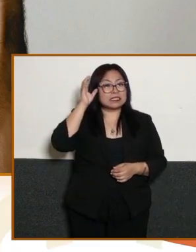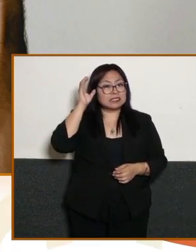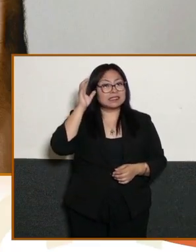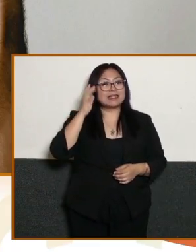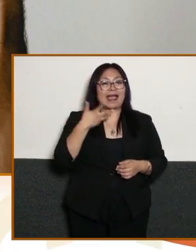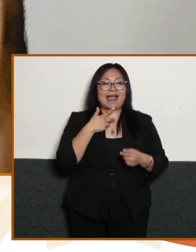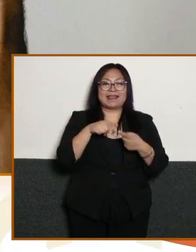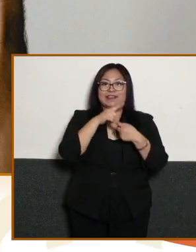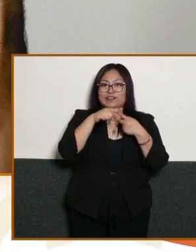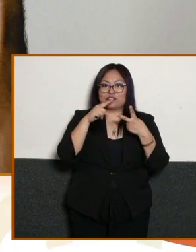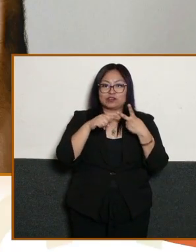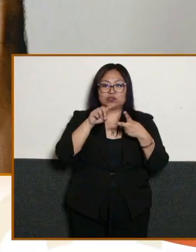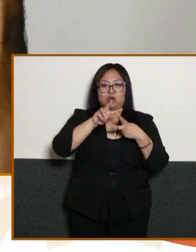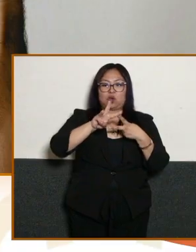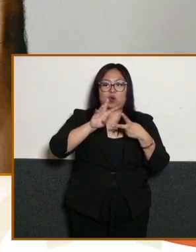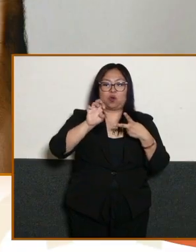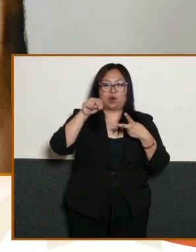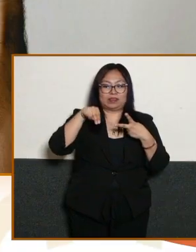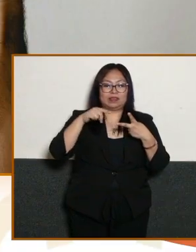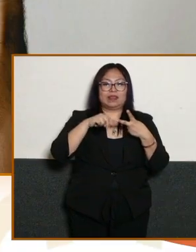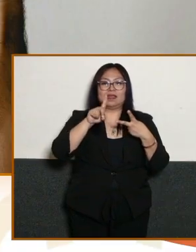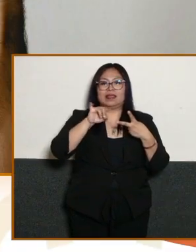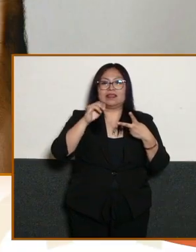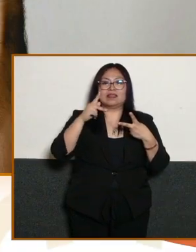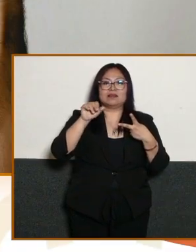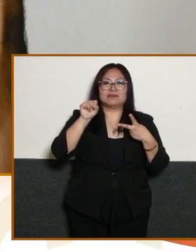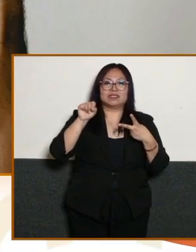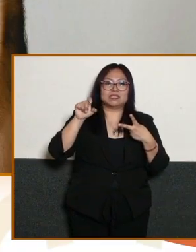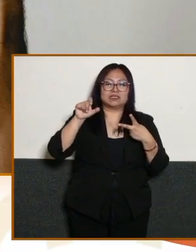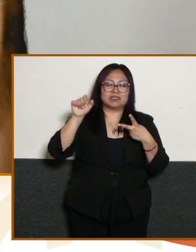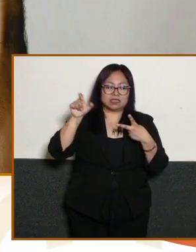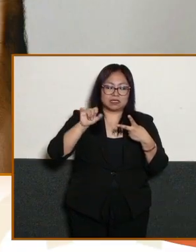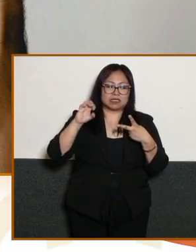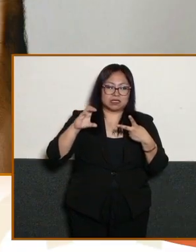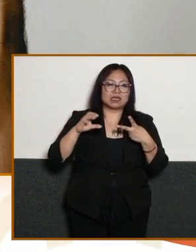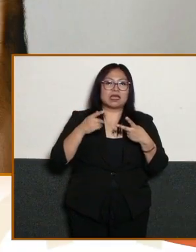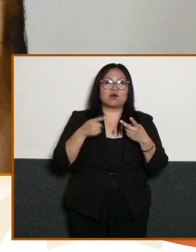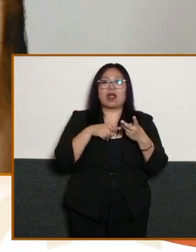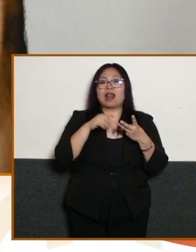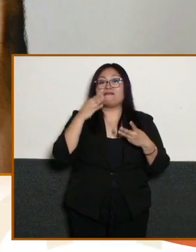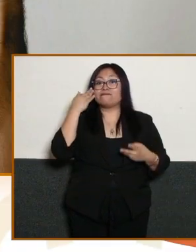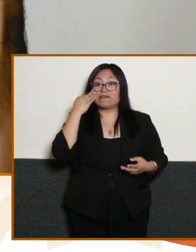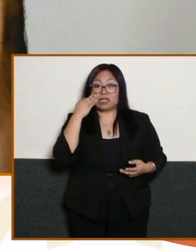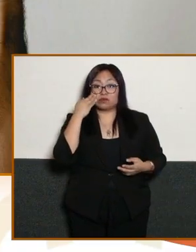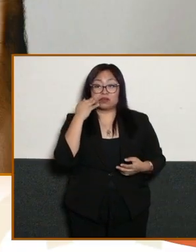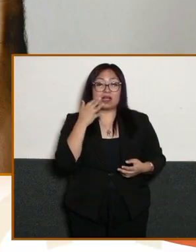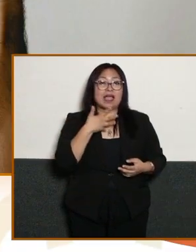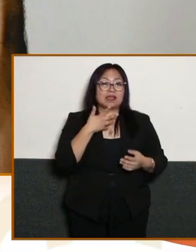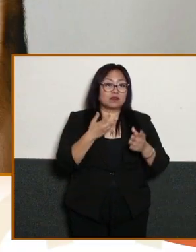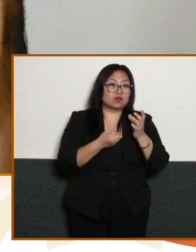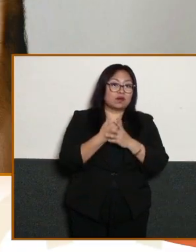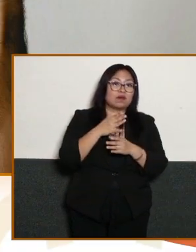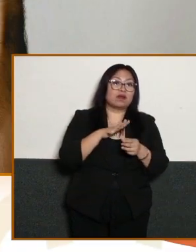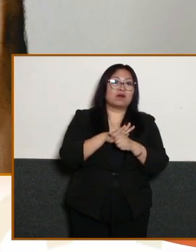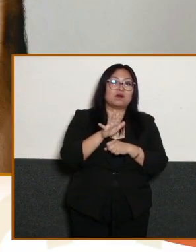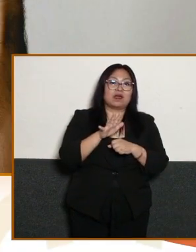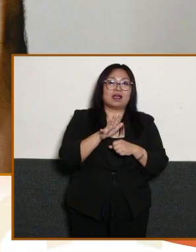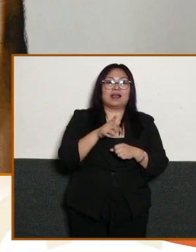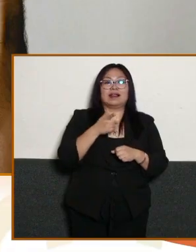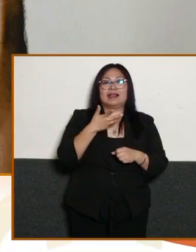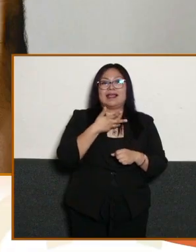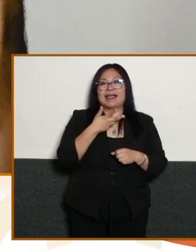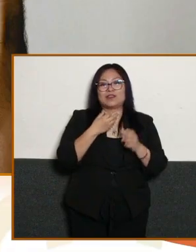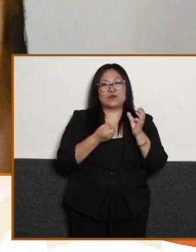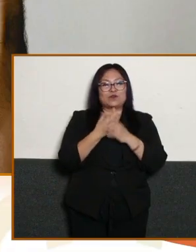dos modelos, Gwen y DeepSeek. Y Facebook o Meta empieza a sacar Llama, ¿no? Empieza a sacar